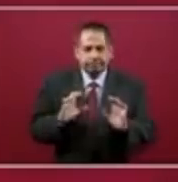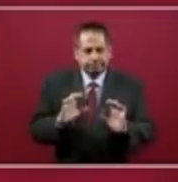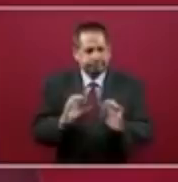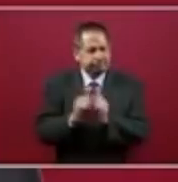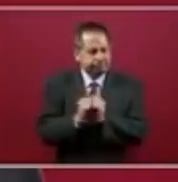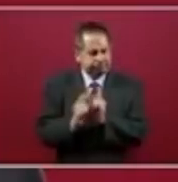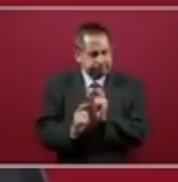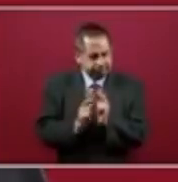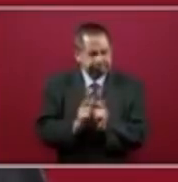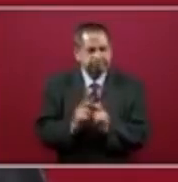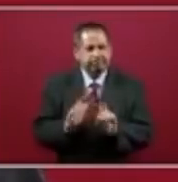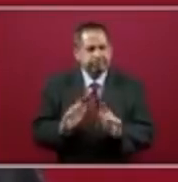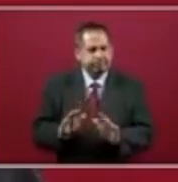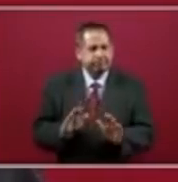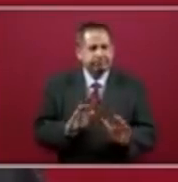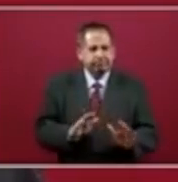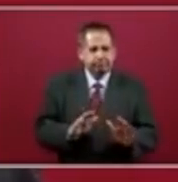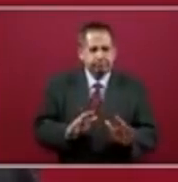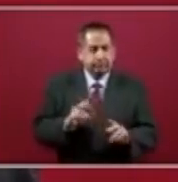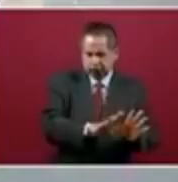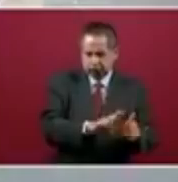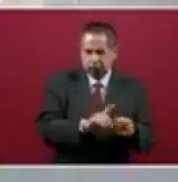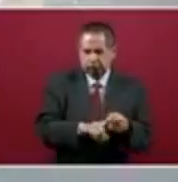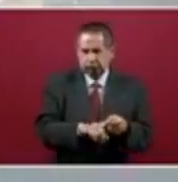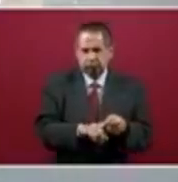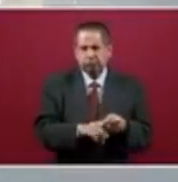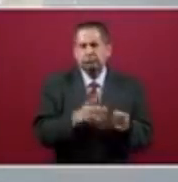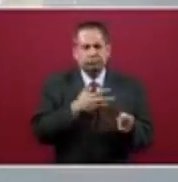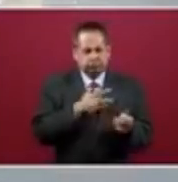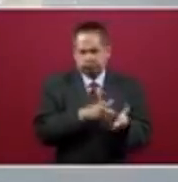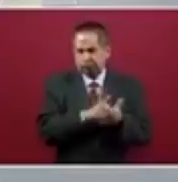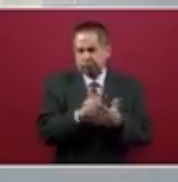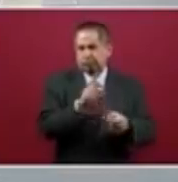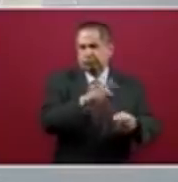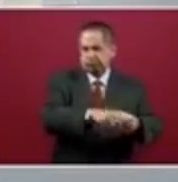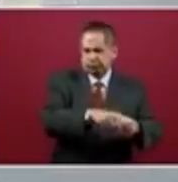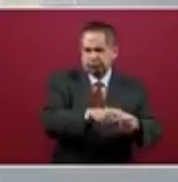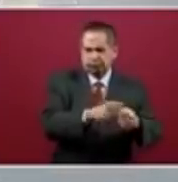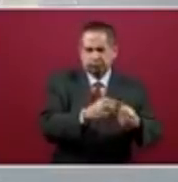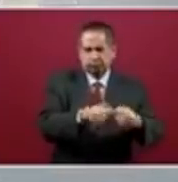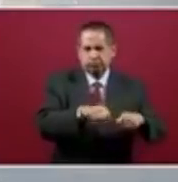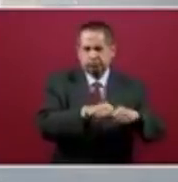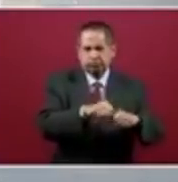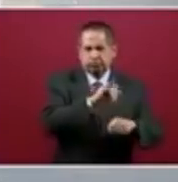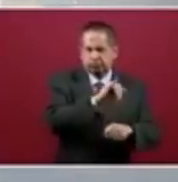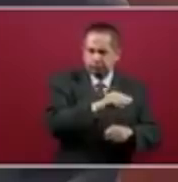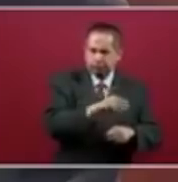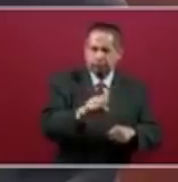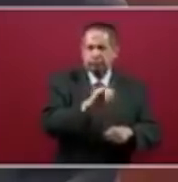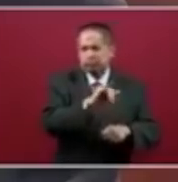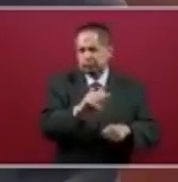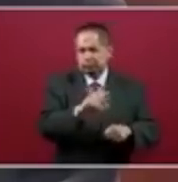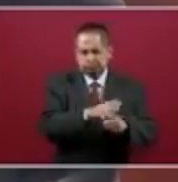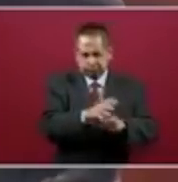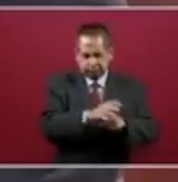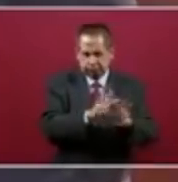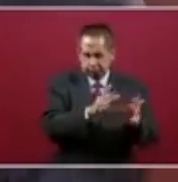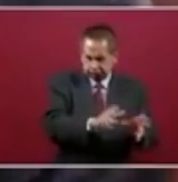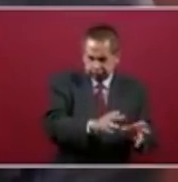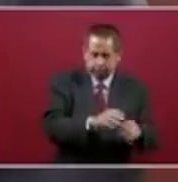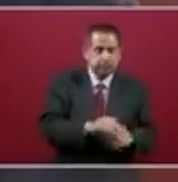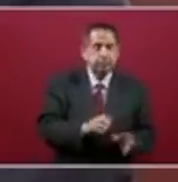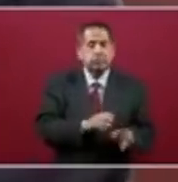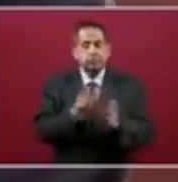vámonos despacio porque llevamos prisa. Asimismo, resaltó que Petróleos Mexicanos tiene los recursos suficientes para